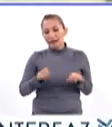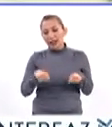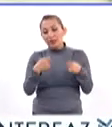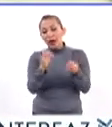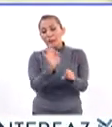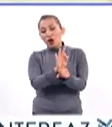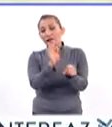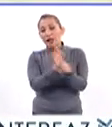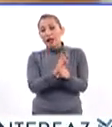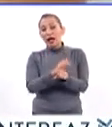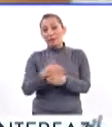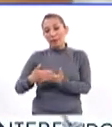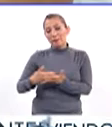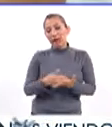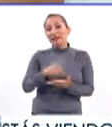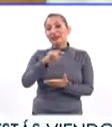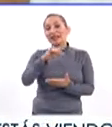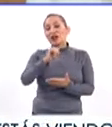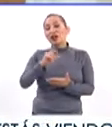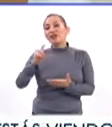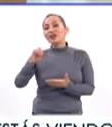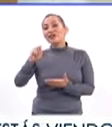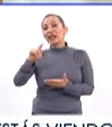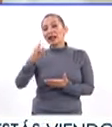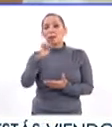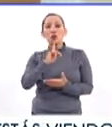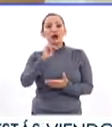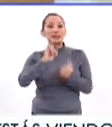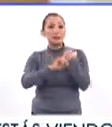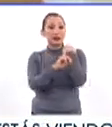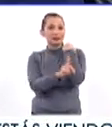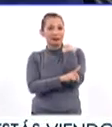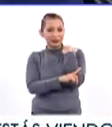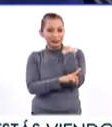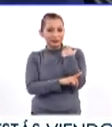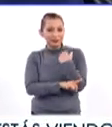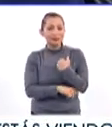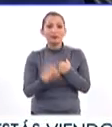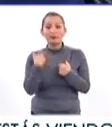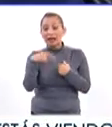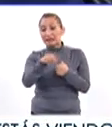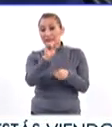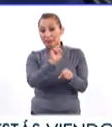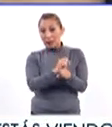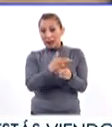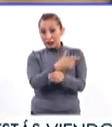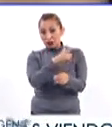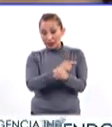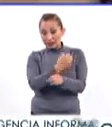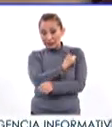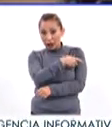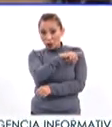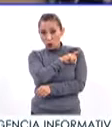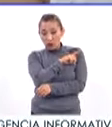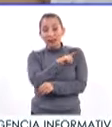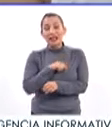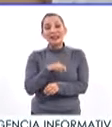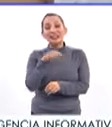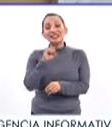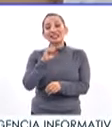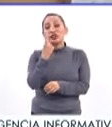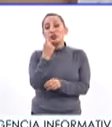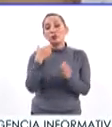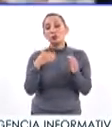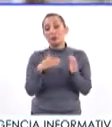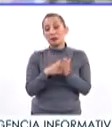otorga protección neonatal de tétanos y difteria a mujeres embarazadas. Durante esta Semana Nacional de Salud, más de